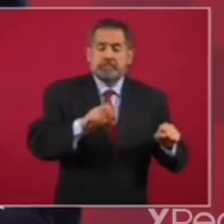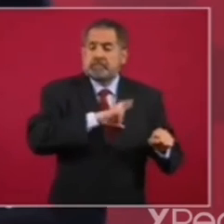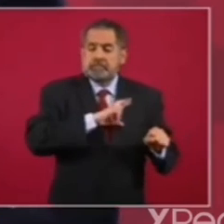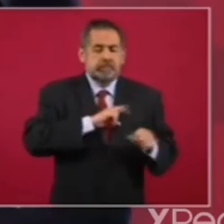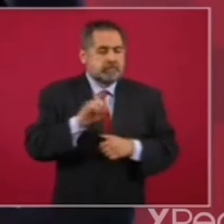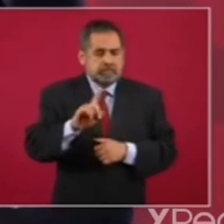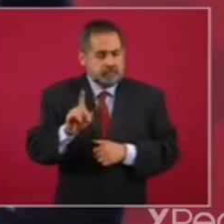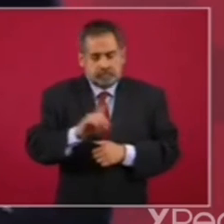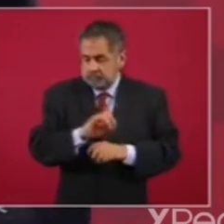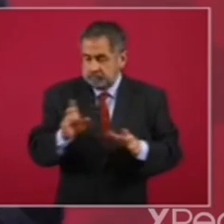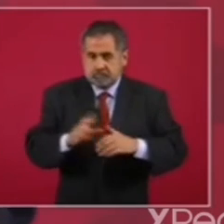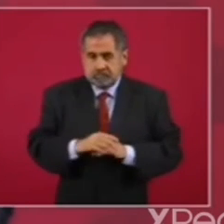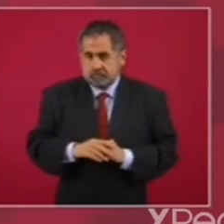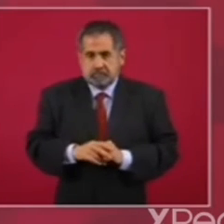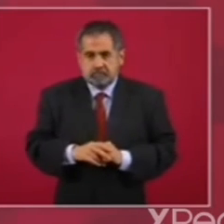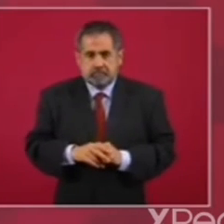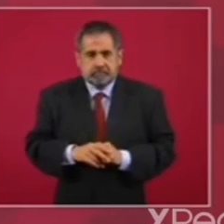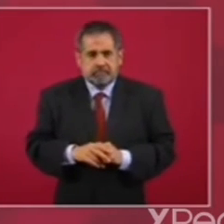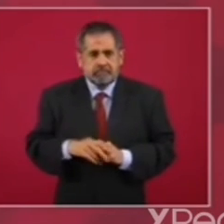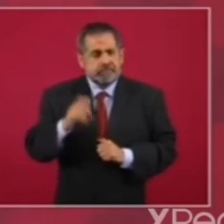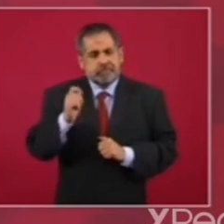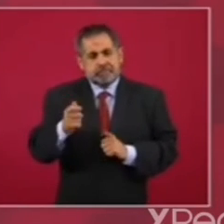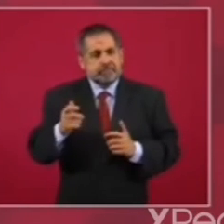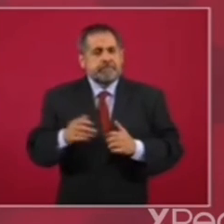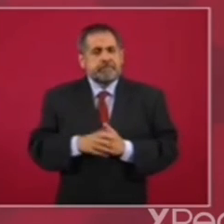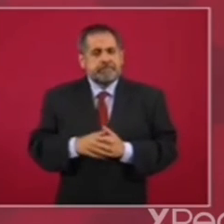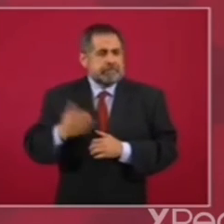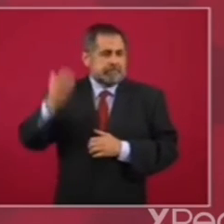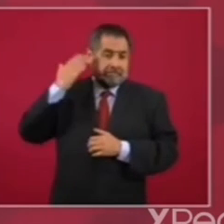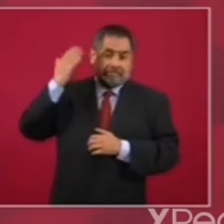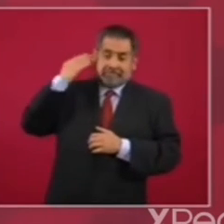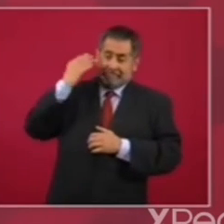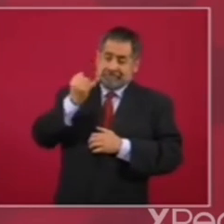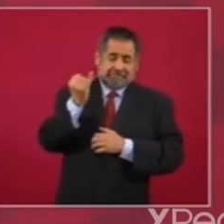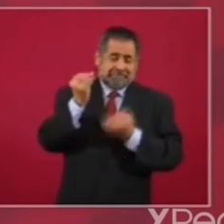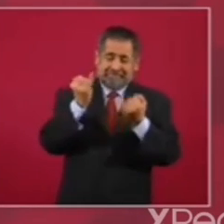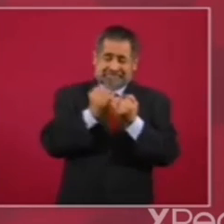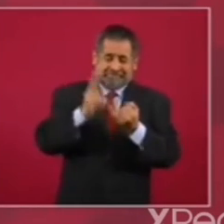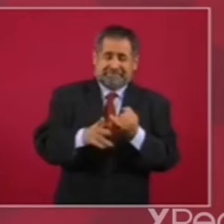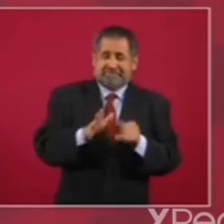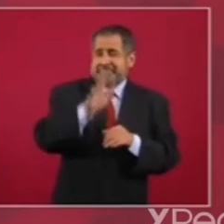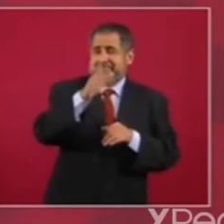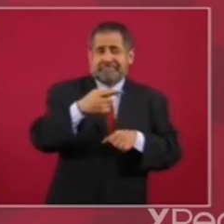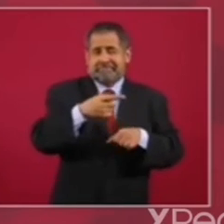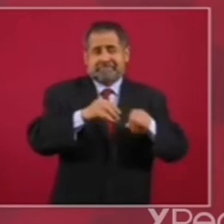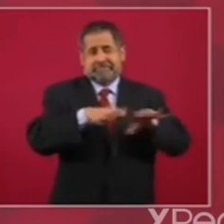que fue una pandemia